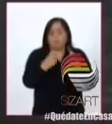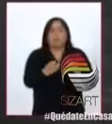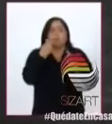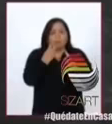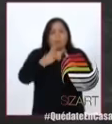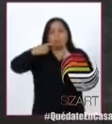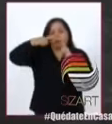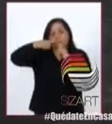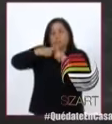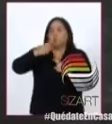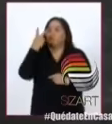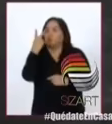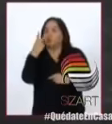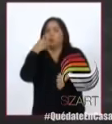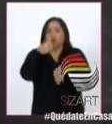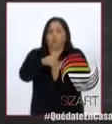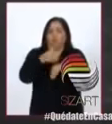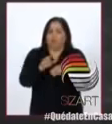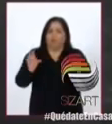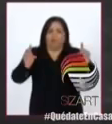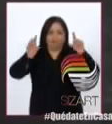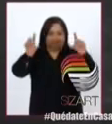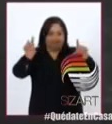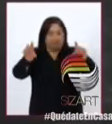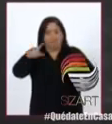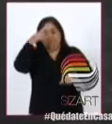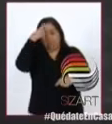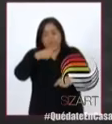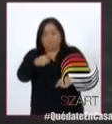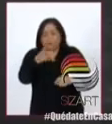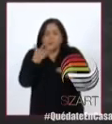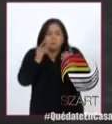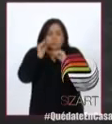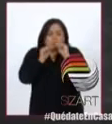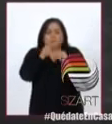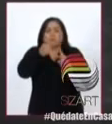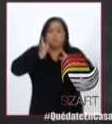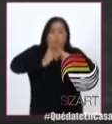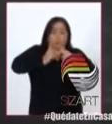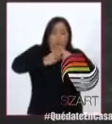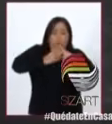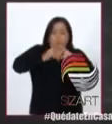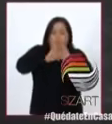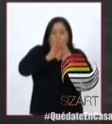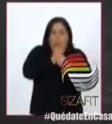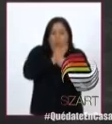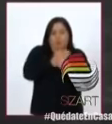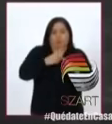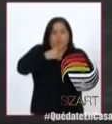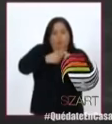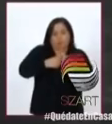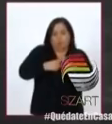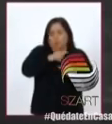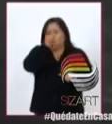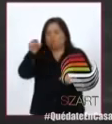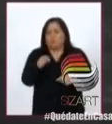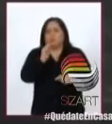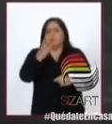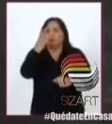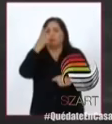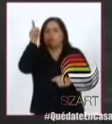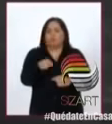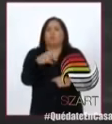división de dos números fraccionarios. Para resolverla, multiplicamos 3 sobre 1 por el recíproco de 3